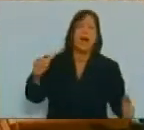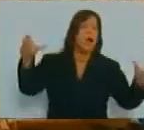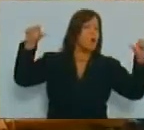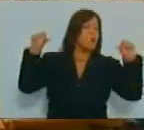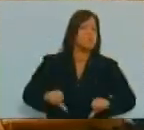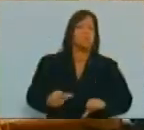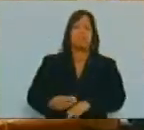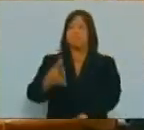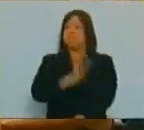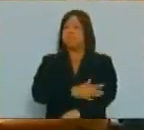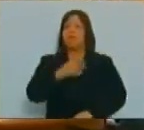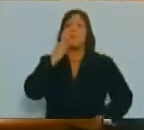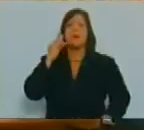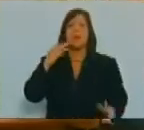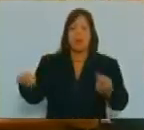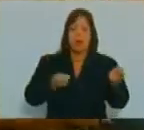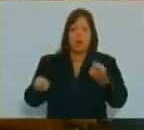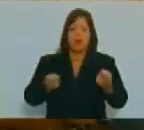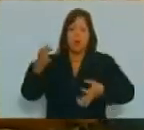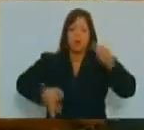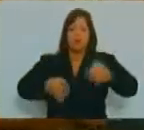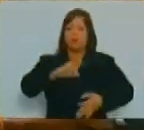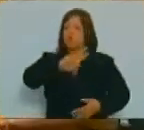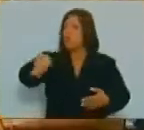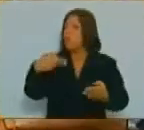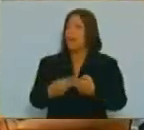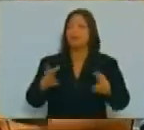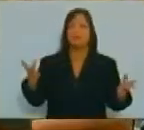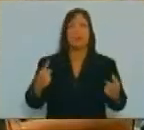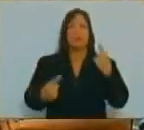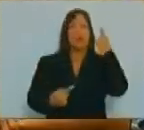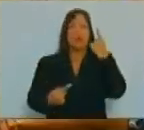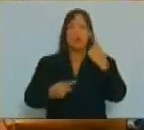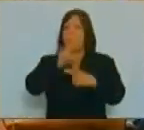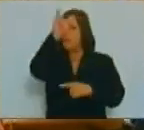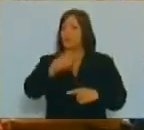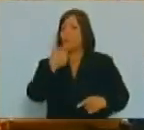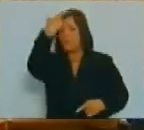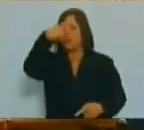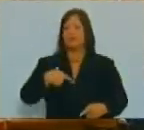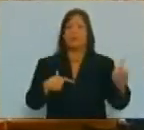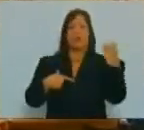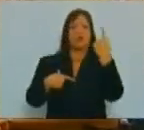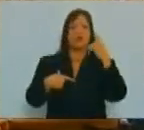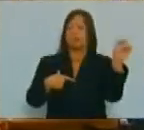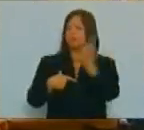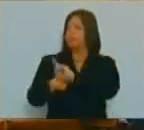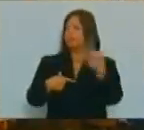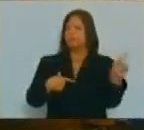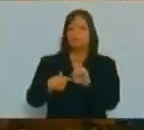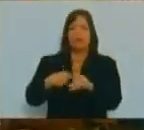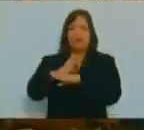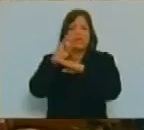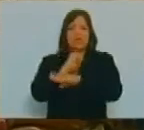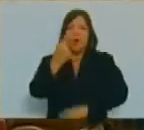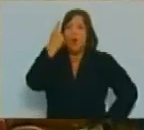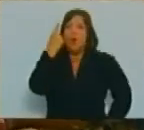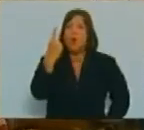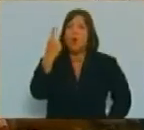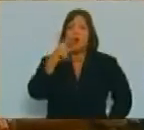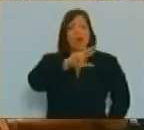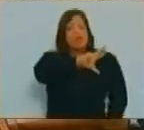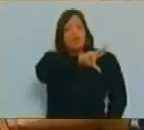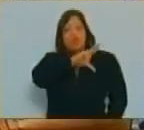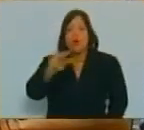el monopolio de acción penal no puede radicar en una sola persona ni en una sola institución me atrevo a